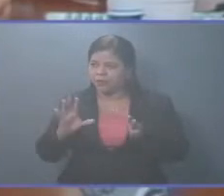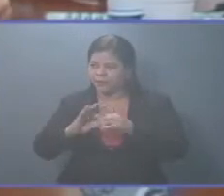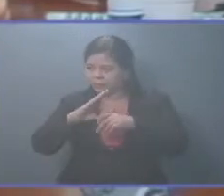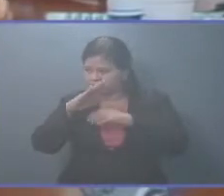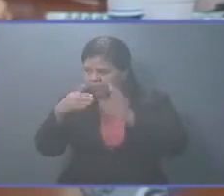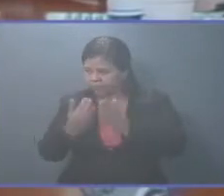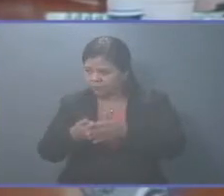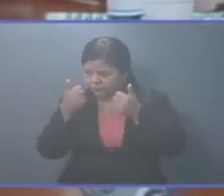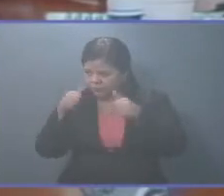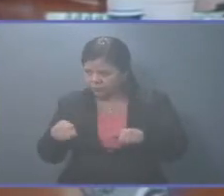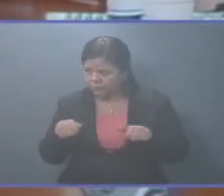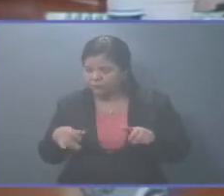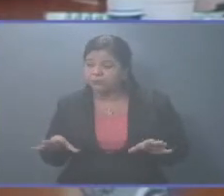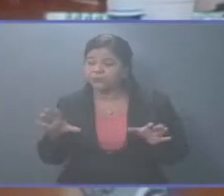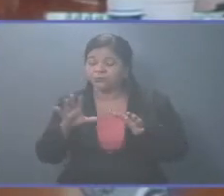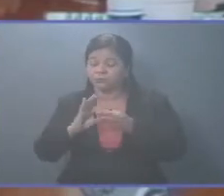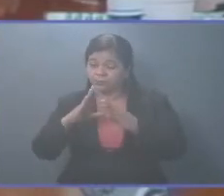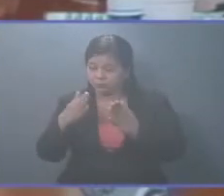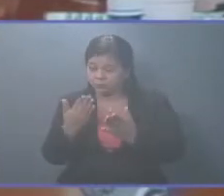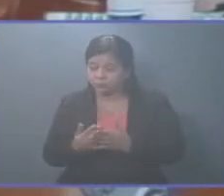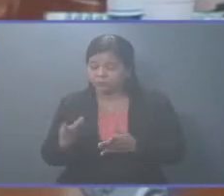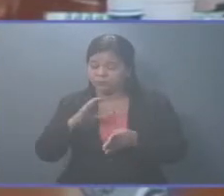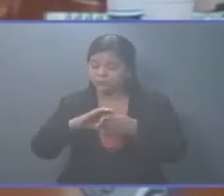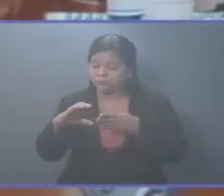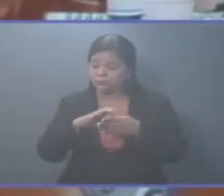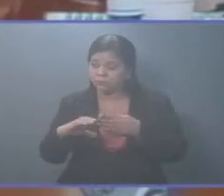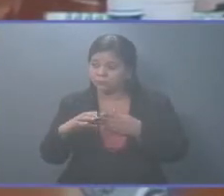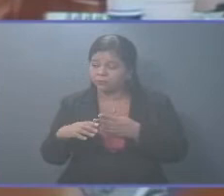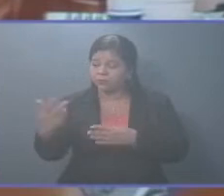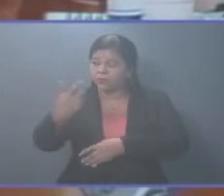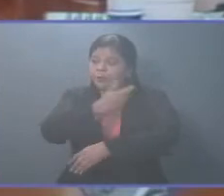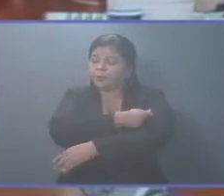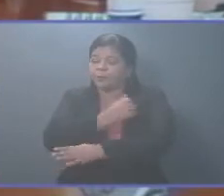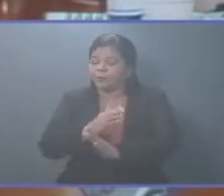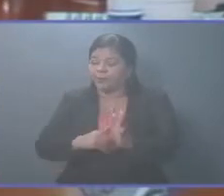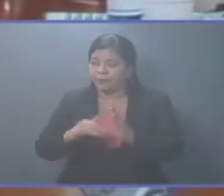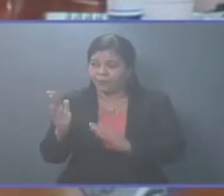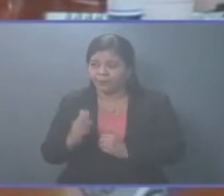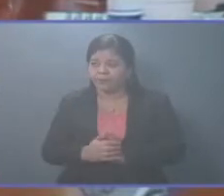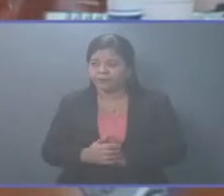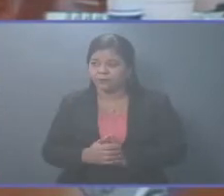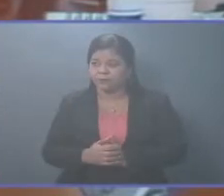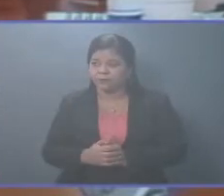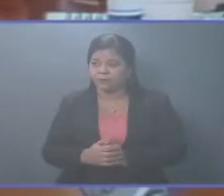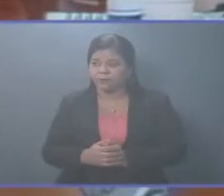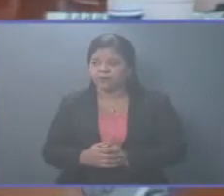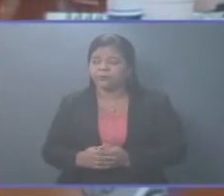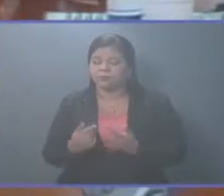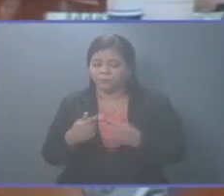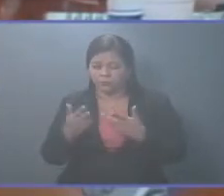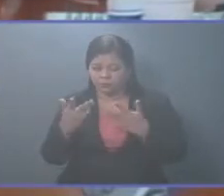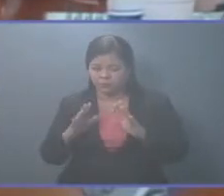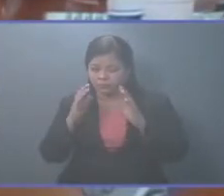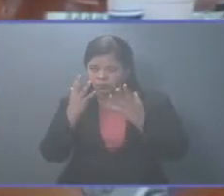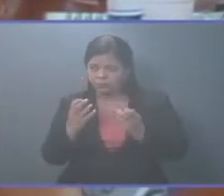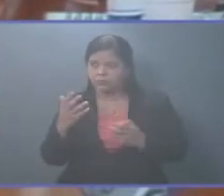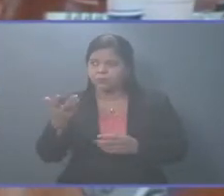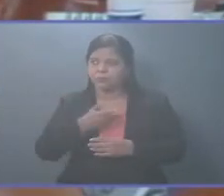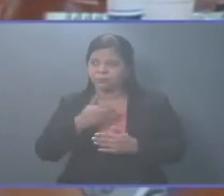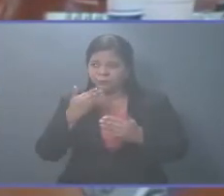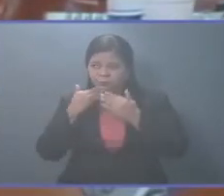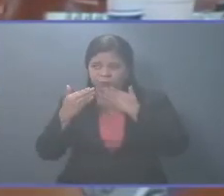de Moderna, dentro de esos contextos de vacunas. O sea, se ha hablado todo eso. O sea, no han sido esas únicas dos vacunas, solo para aclarar ese